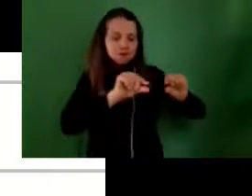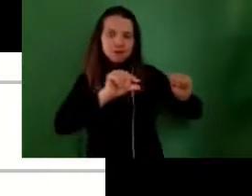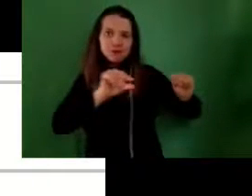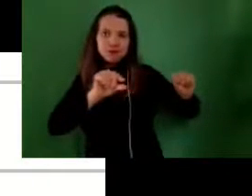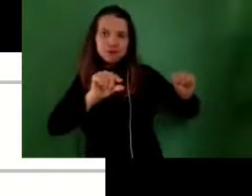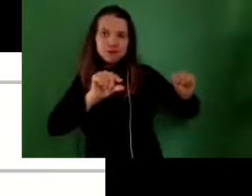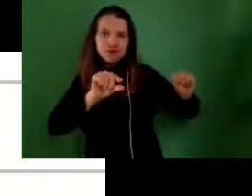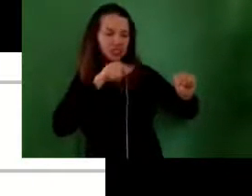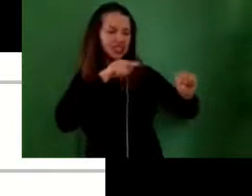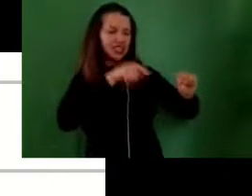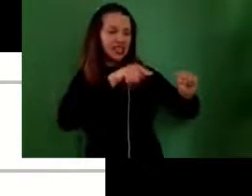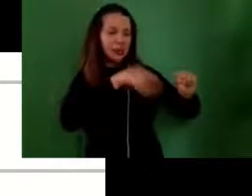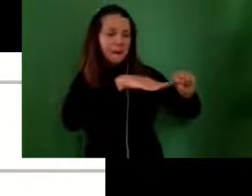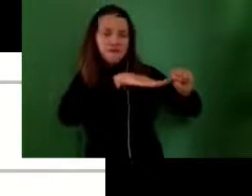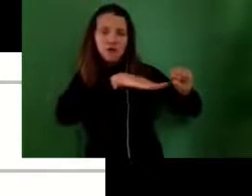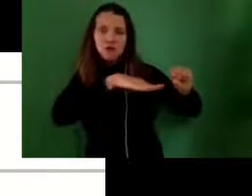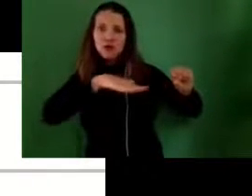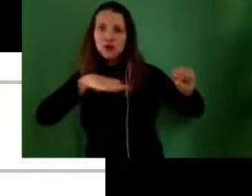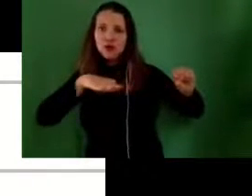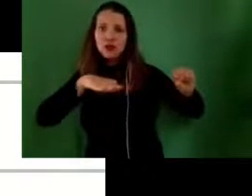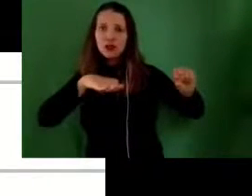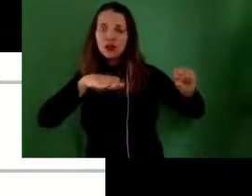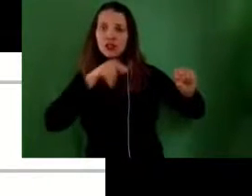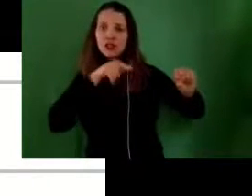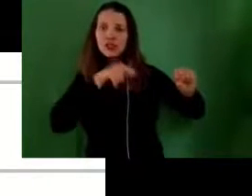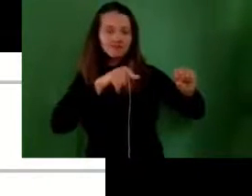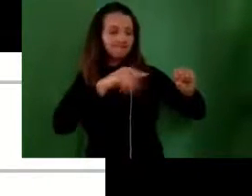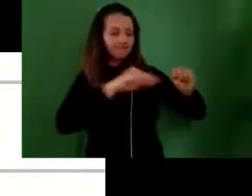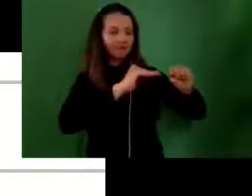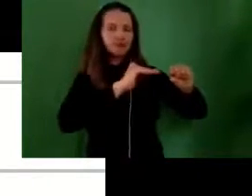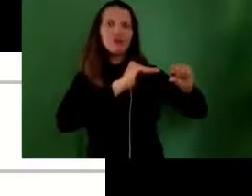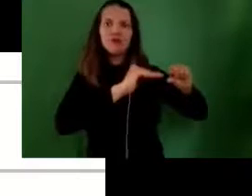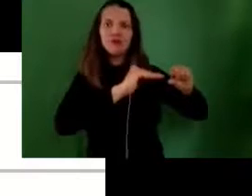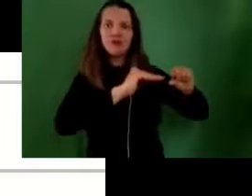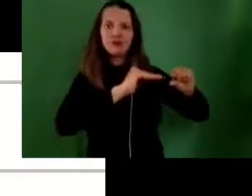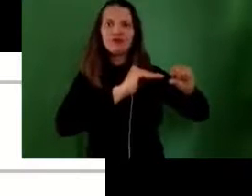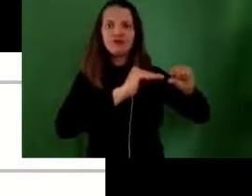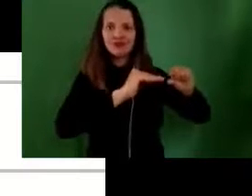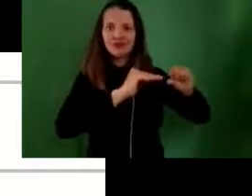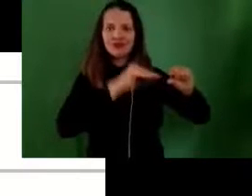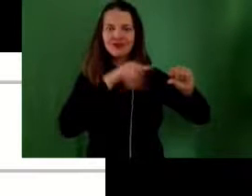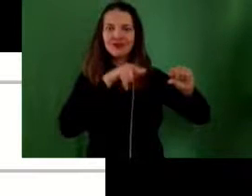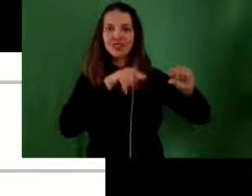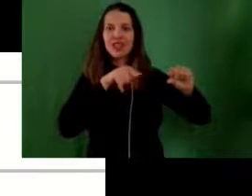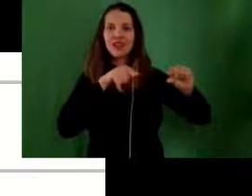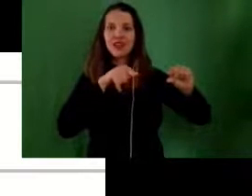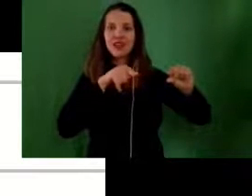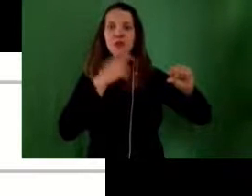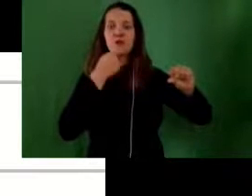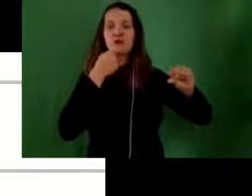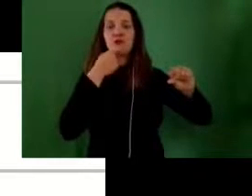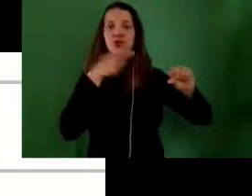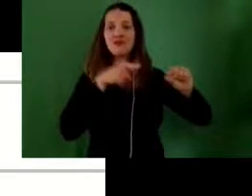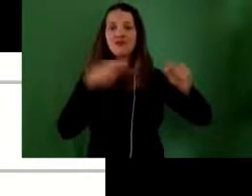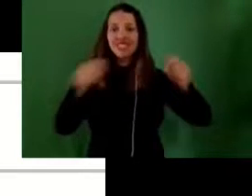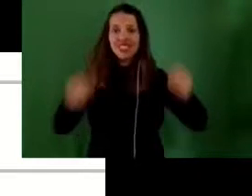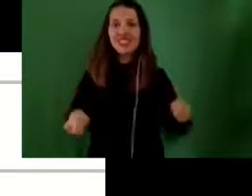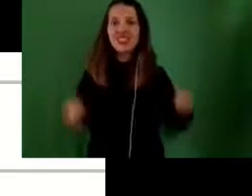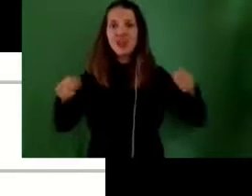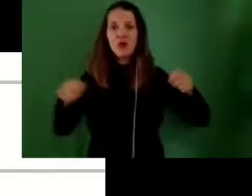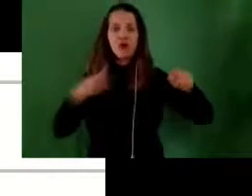base de la estructura. Aquí no se puede, una persona en silla de ruedas o